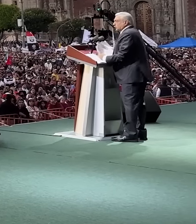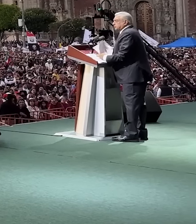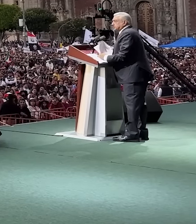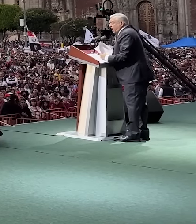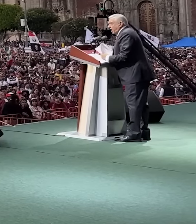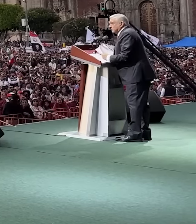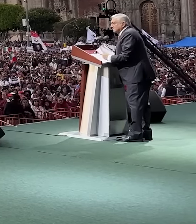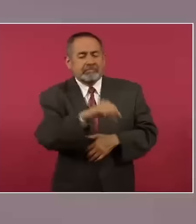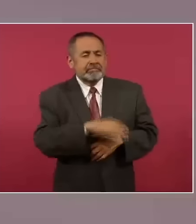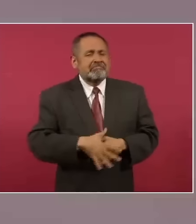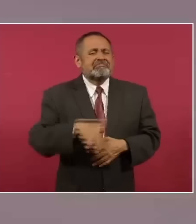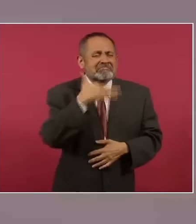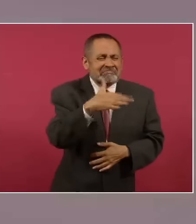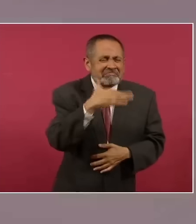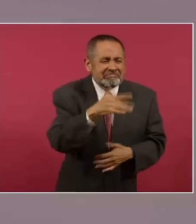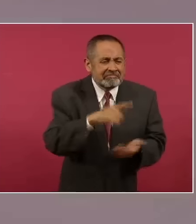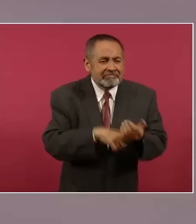No. ¿Corrupción?